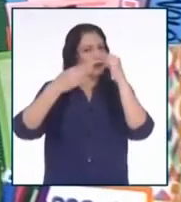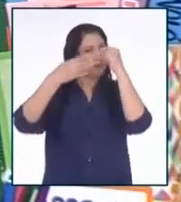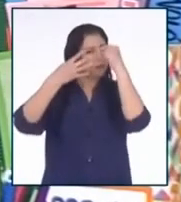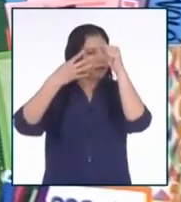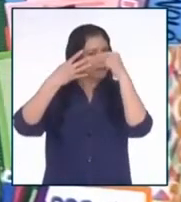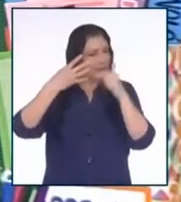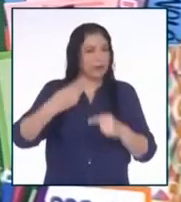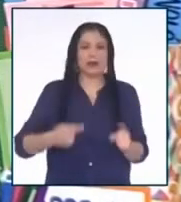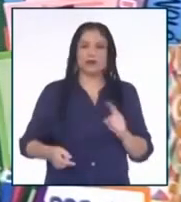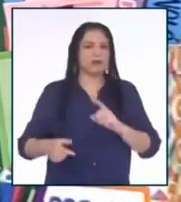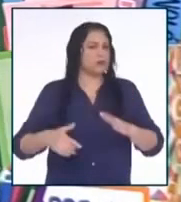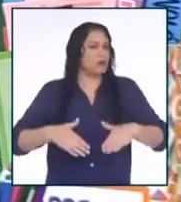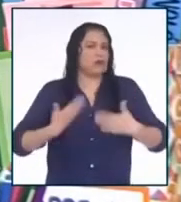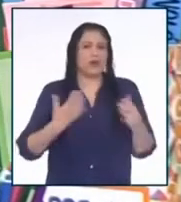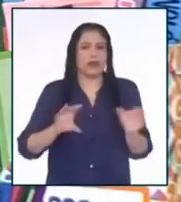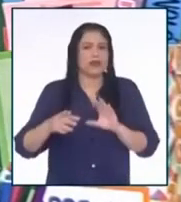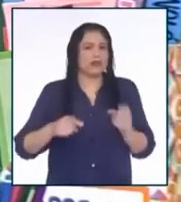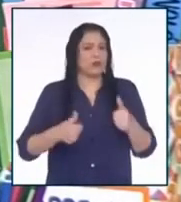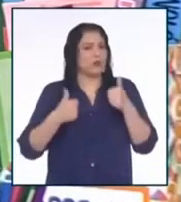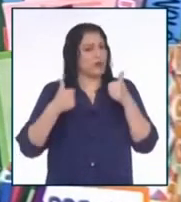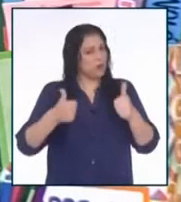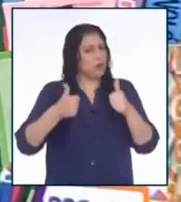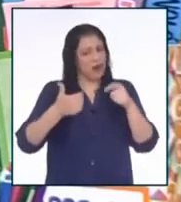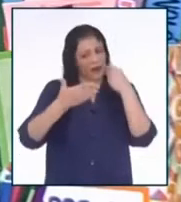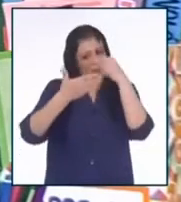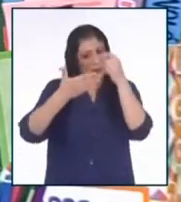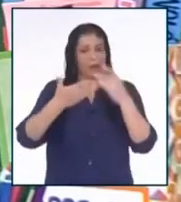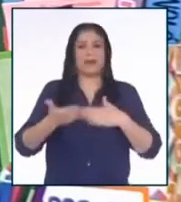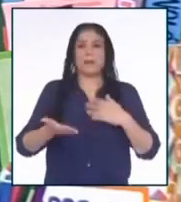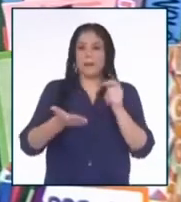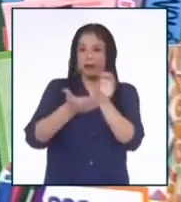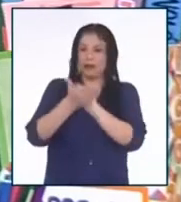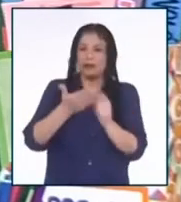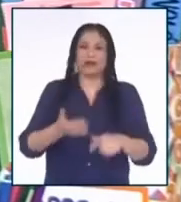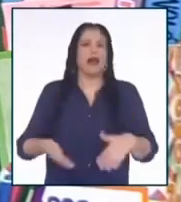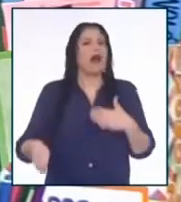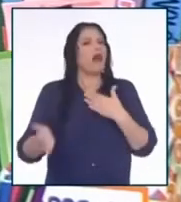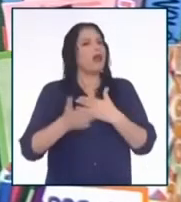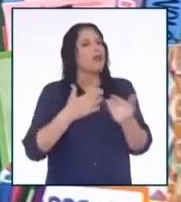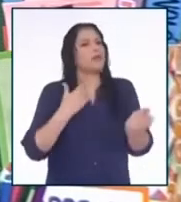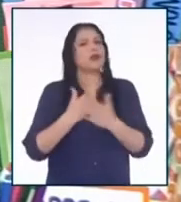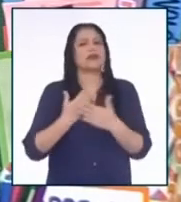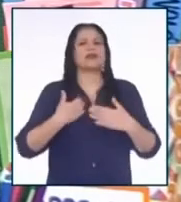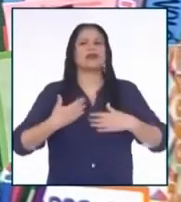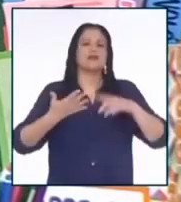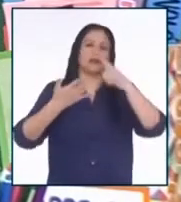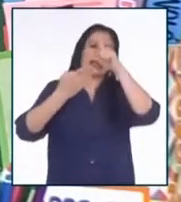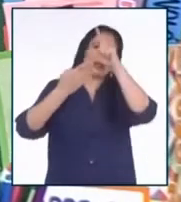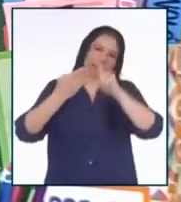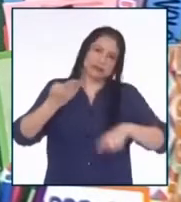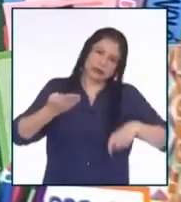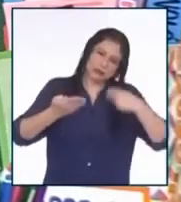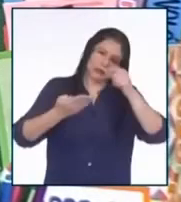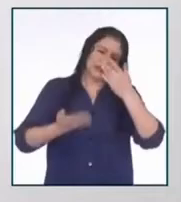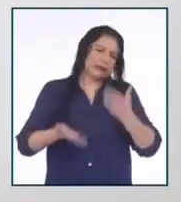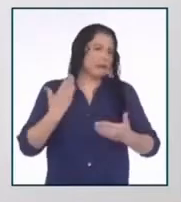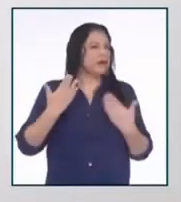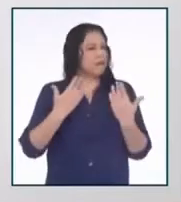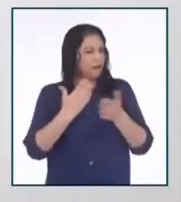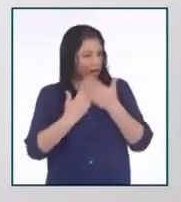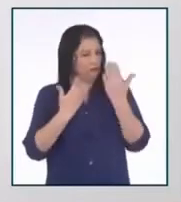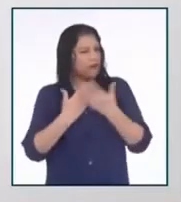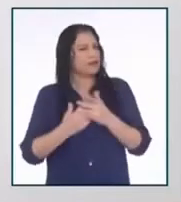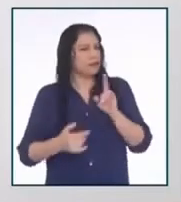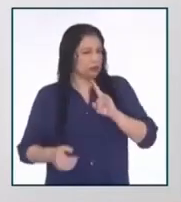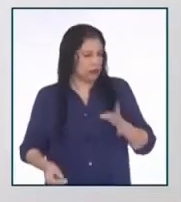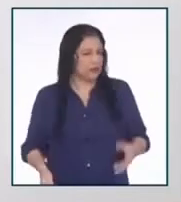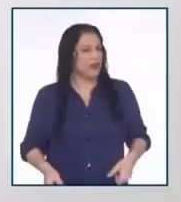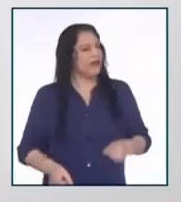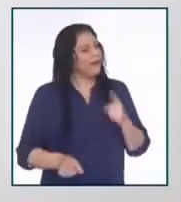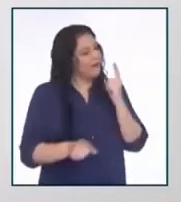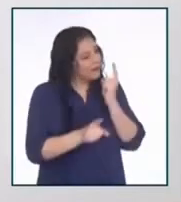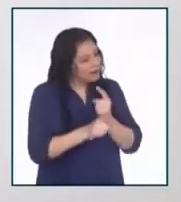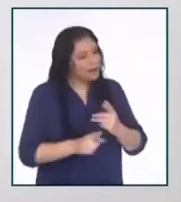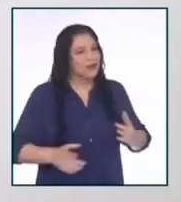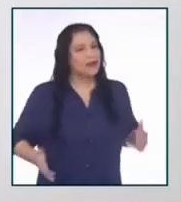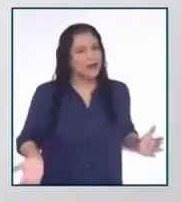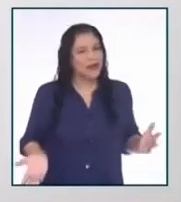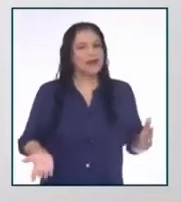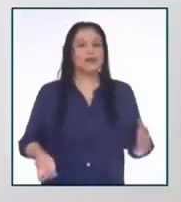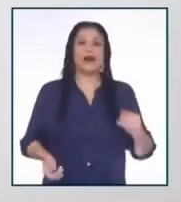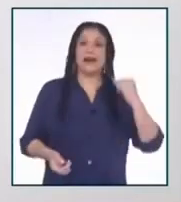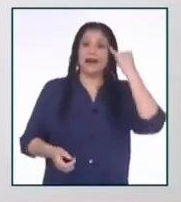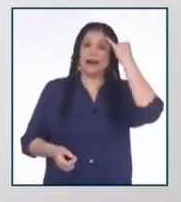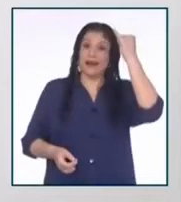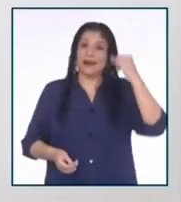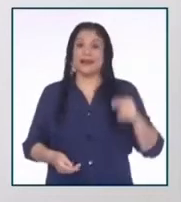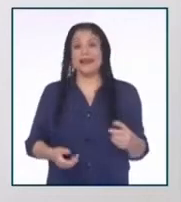criterio, no podré hacer una buena revisión de mi texto. Así tenga una lista de cotejo que es más sencilla de utilizar. Efectivamente, Stephanie.